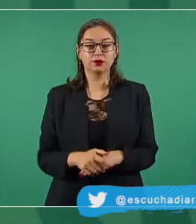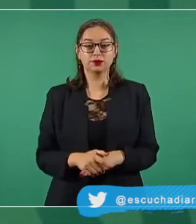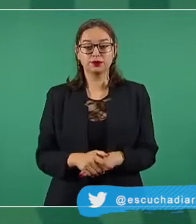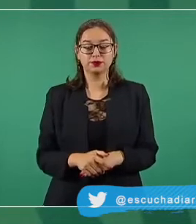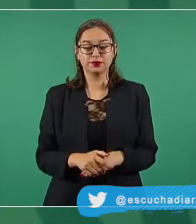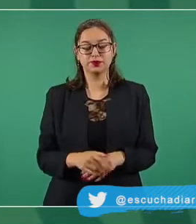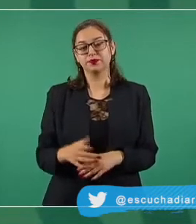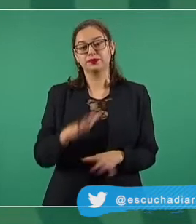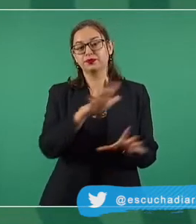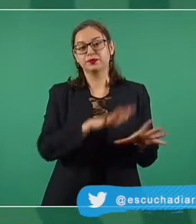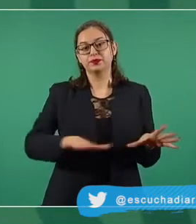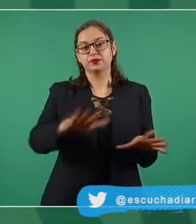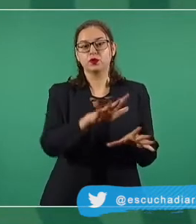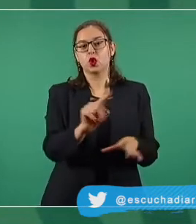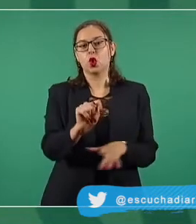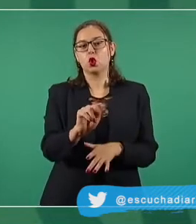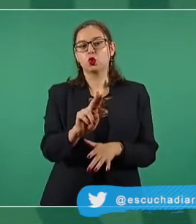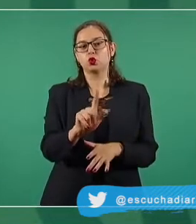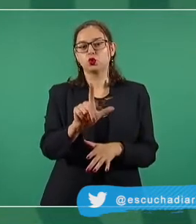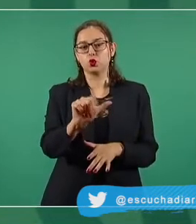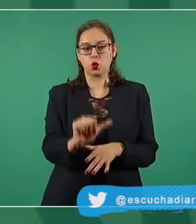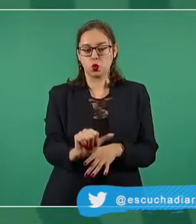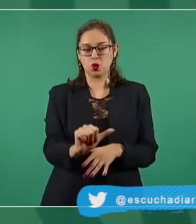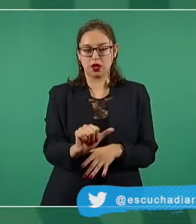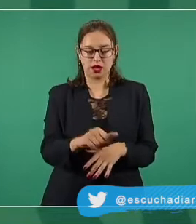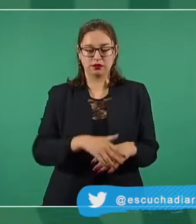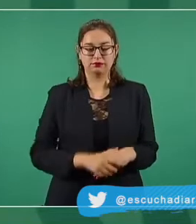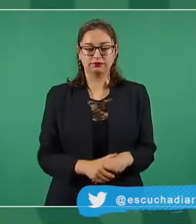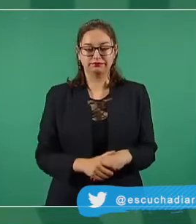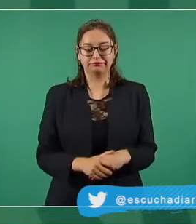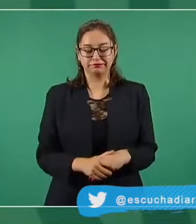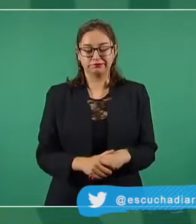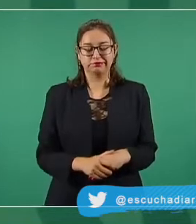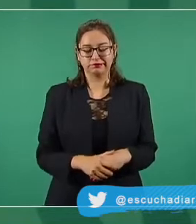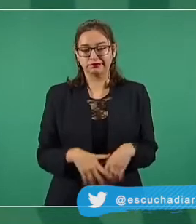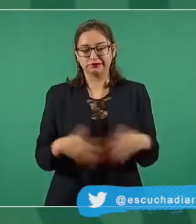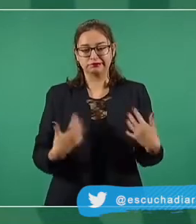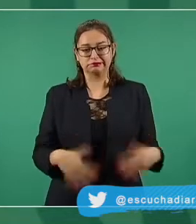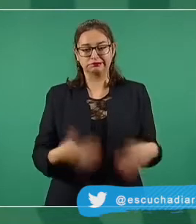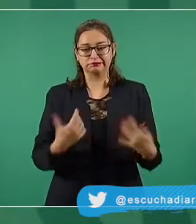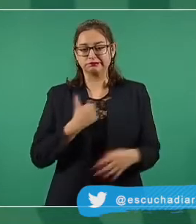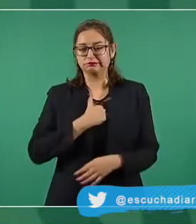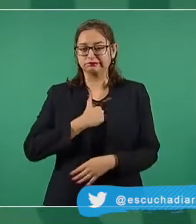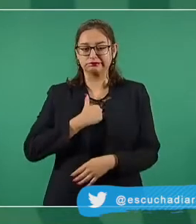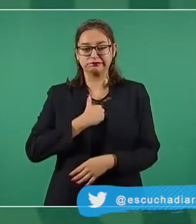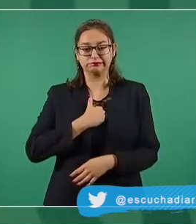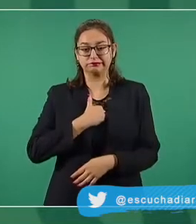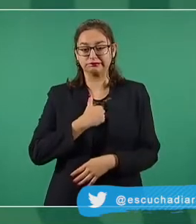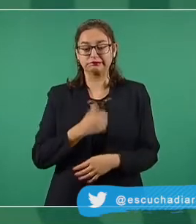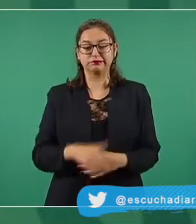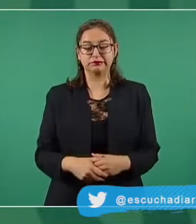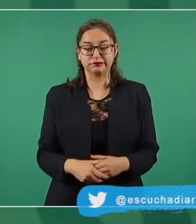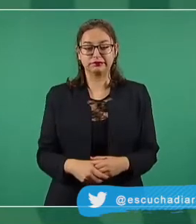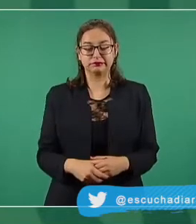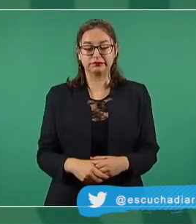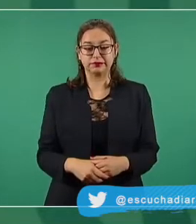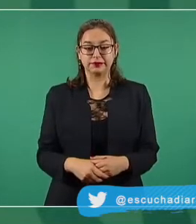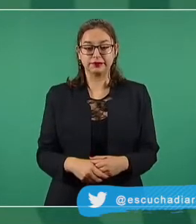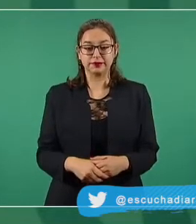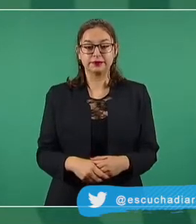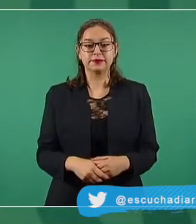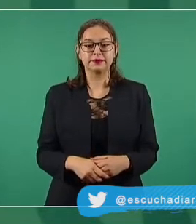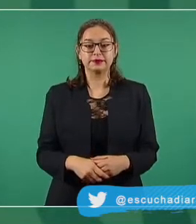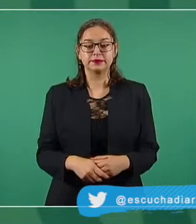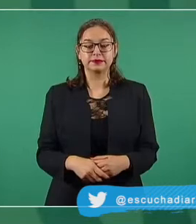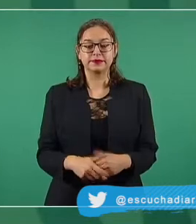se muestra un descenso acelerado en el número de casos en nuestro país, con una reducción del 26% al inicio de esta semana.